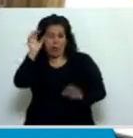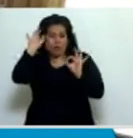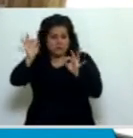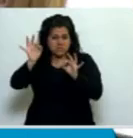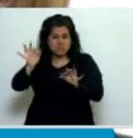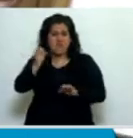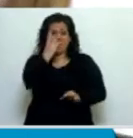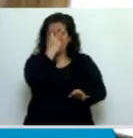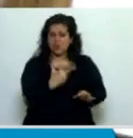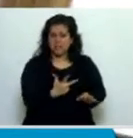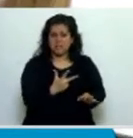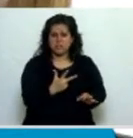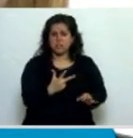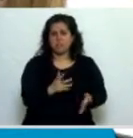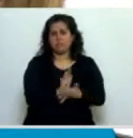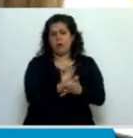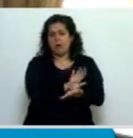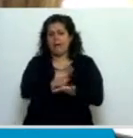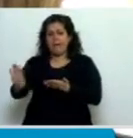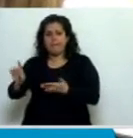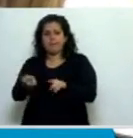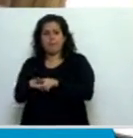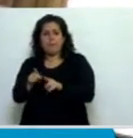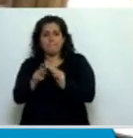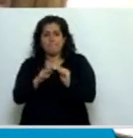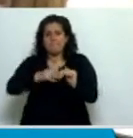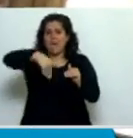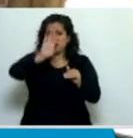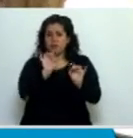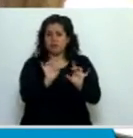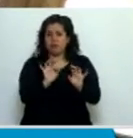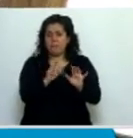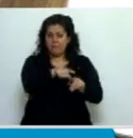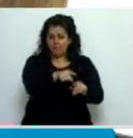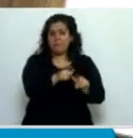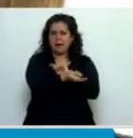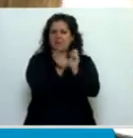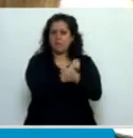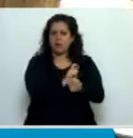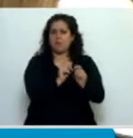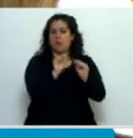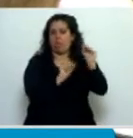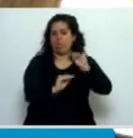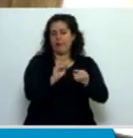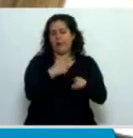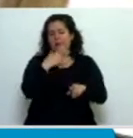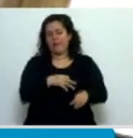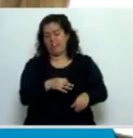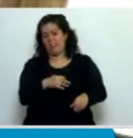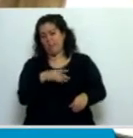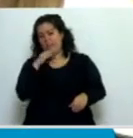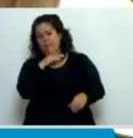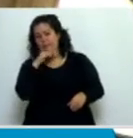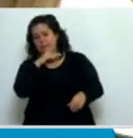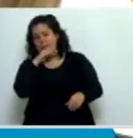los 2/3 que se deja de lado con una simple mayoría que derogue o reforma la ley es pura espuma. Y no tenemos